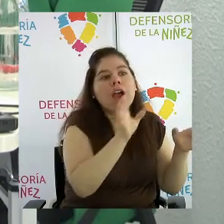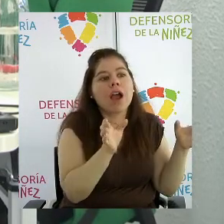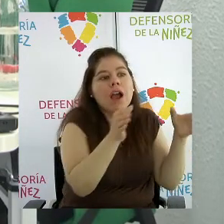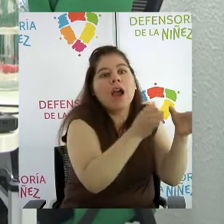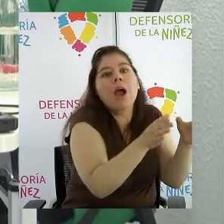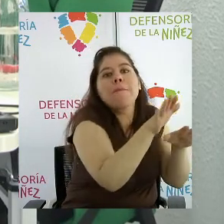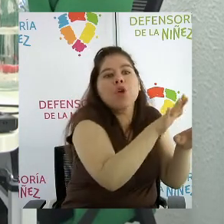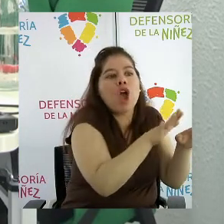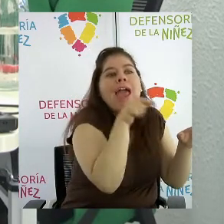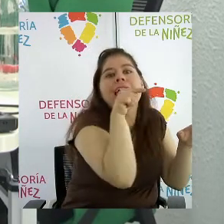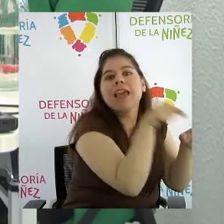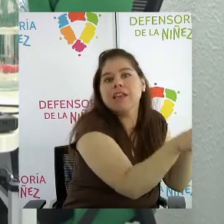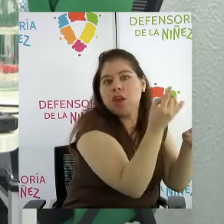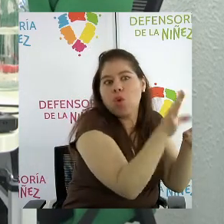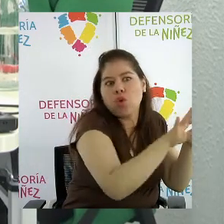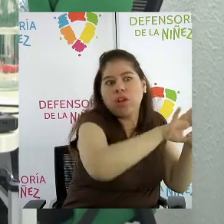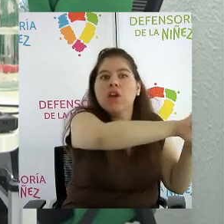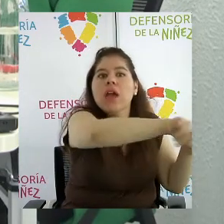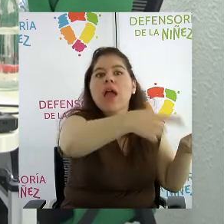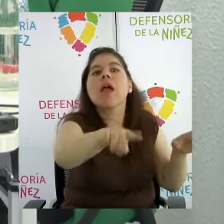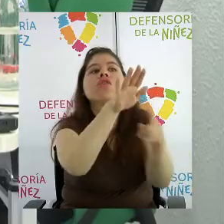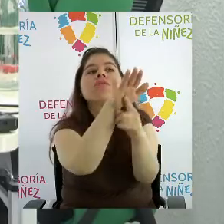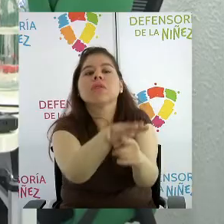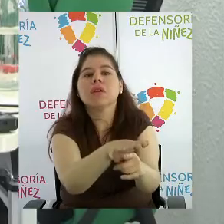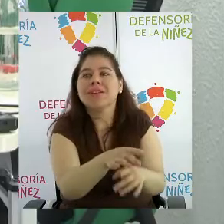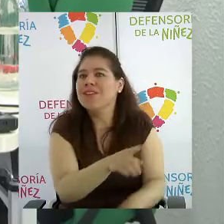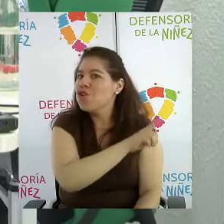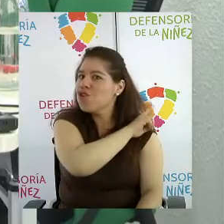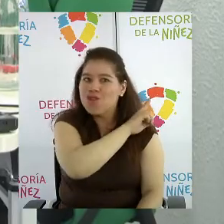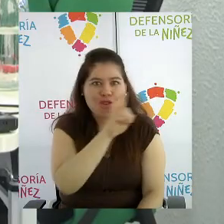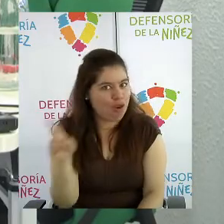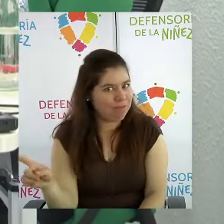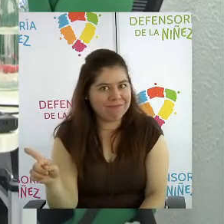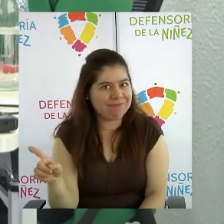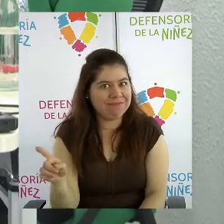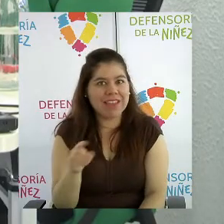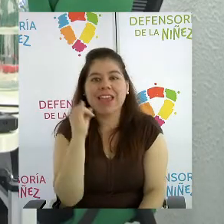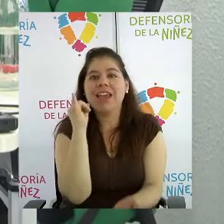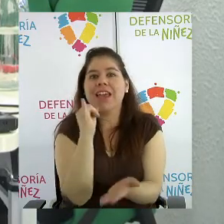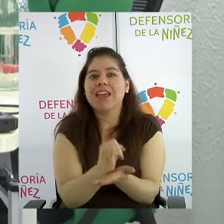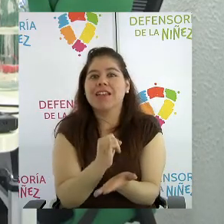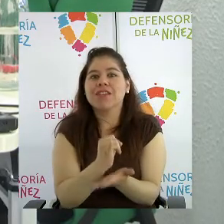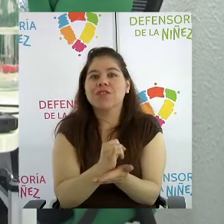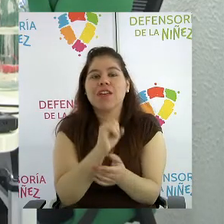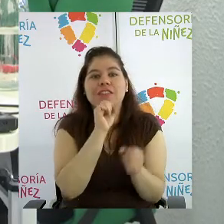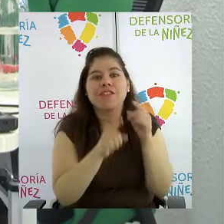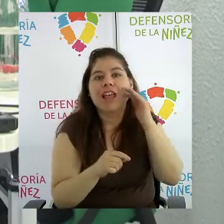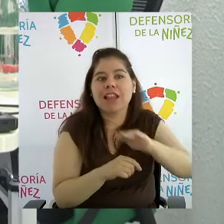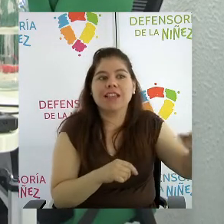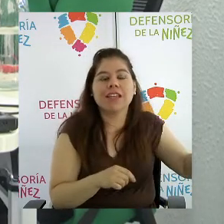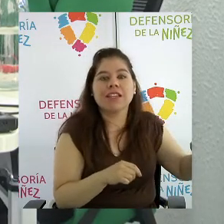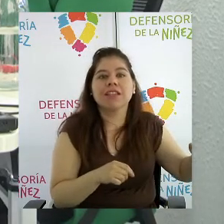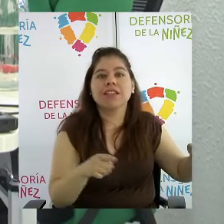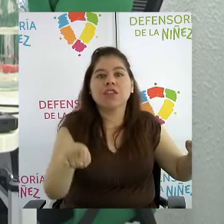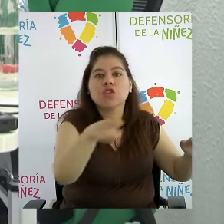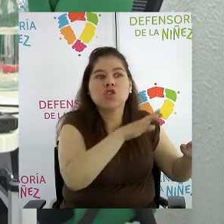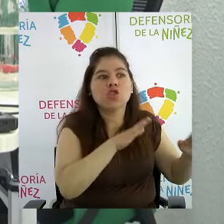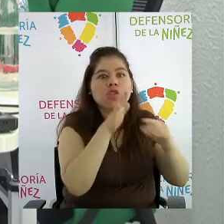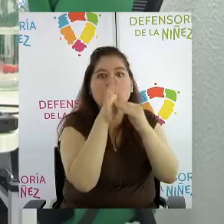Eso no es real ni será real nunca. Porque en la Defensoría de la Niñez los niños, niñas y adolescentes no